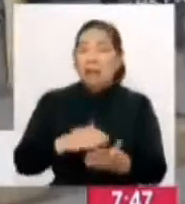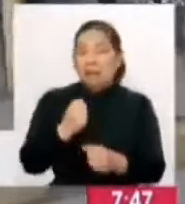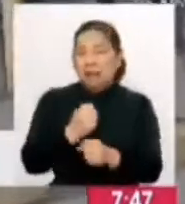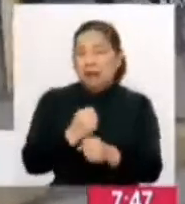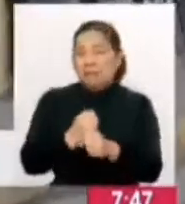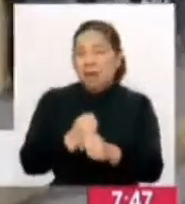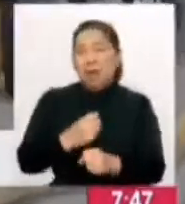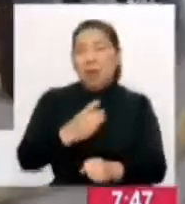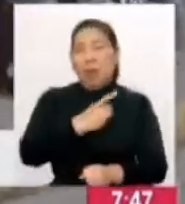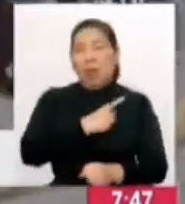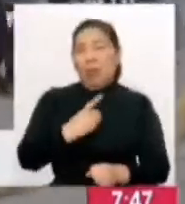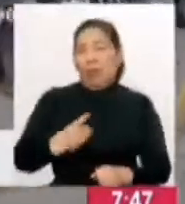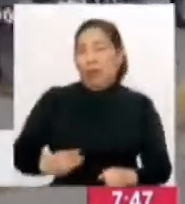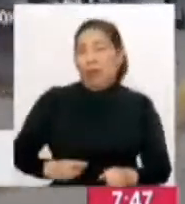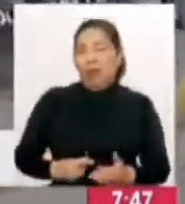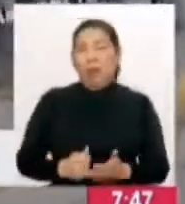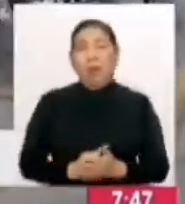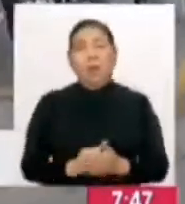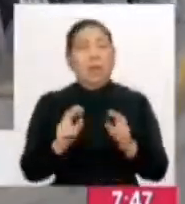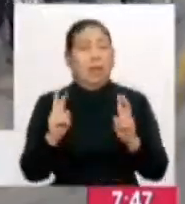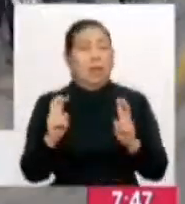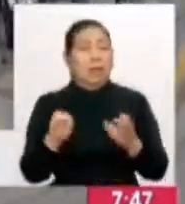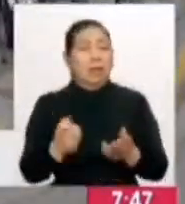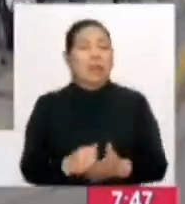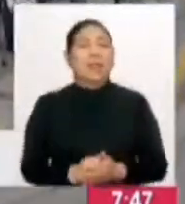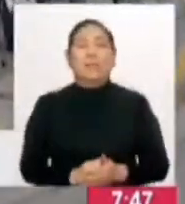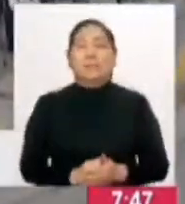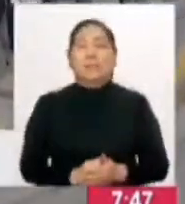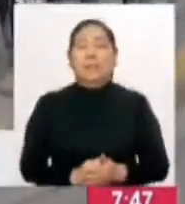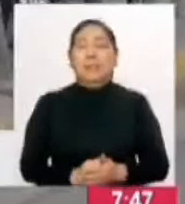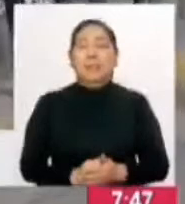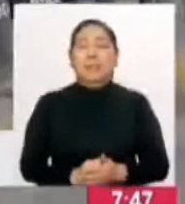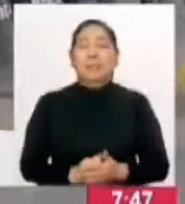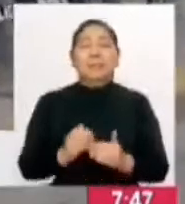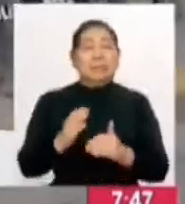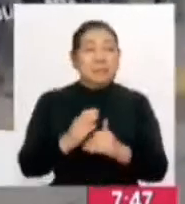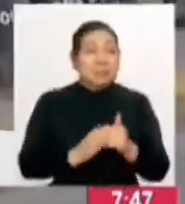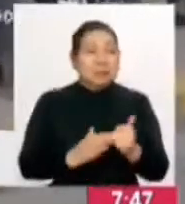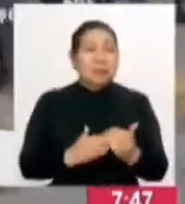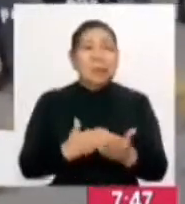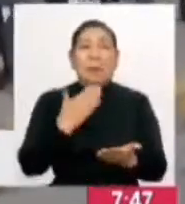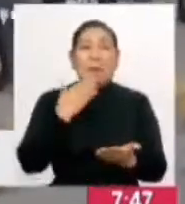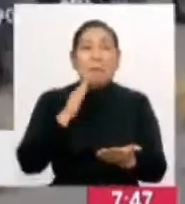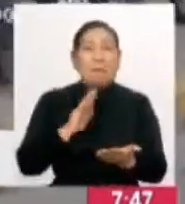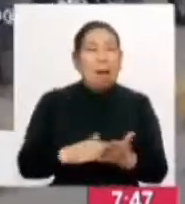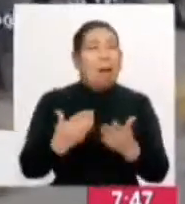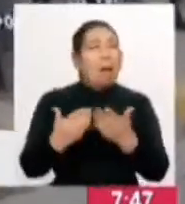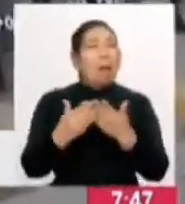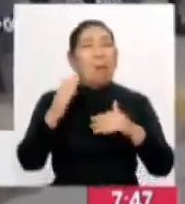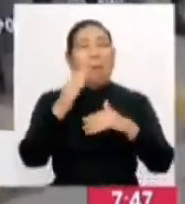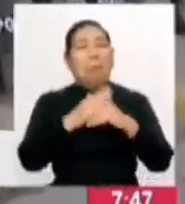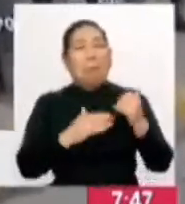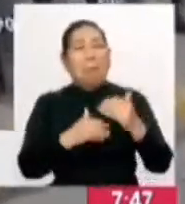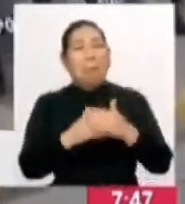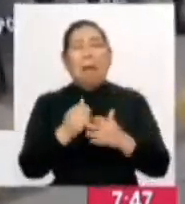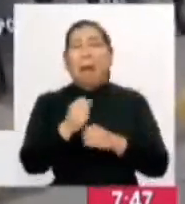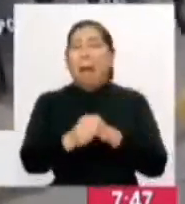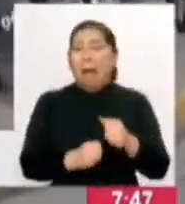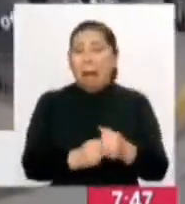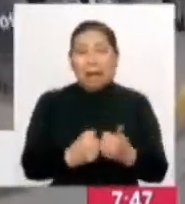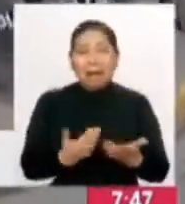gestión. Iniciando con el tema de la infraestructura, está en mal estado porque ha pasado